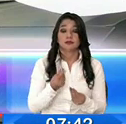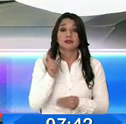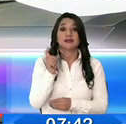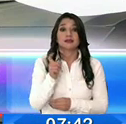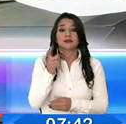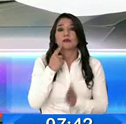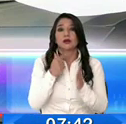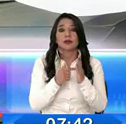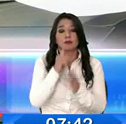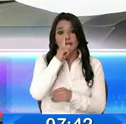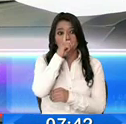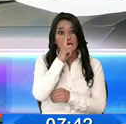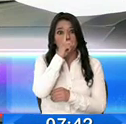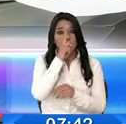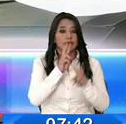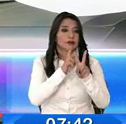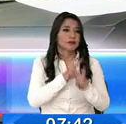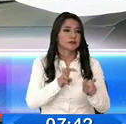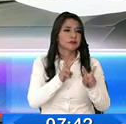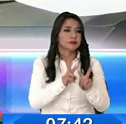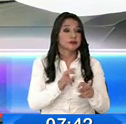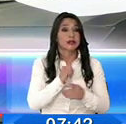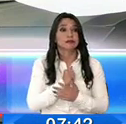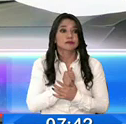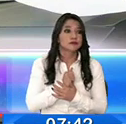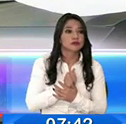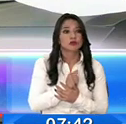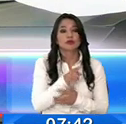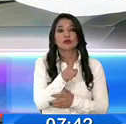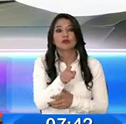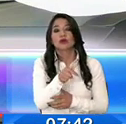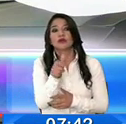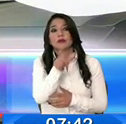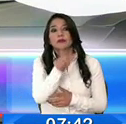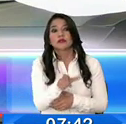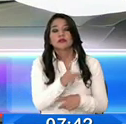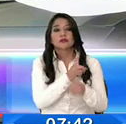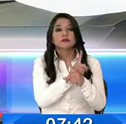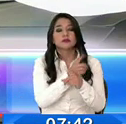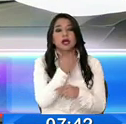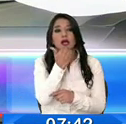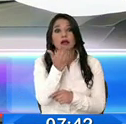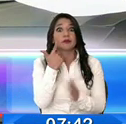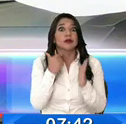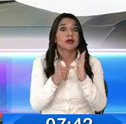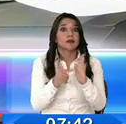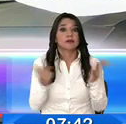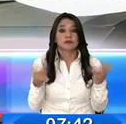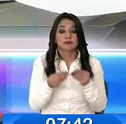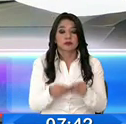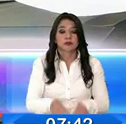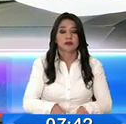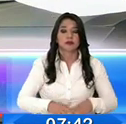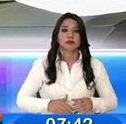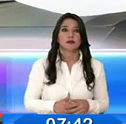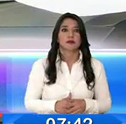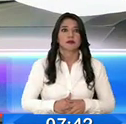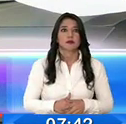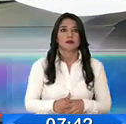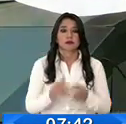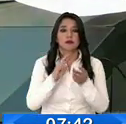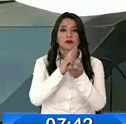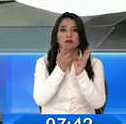necesitamos un empleado hacerle una investigación para ver si no tiene a su cargo una persona con capacidades especiales y la reforma laboral